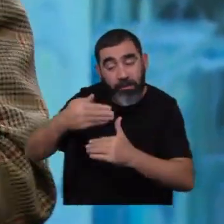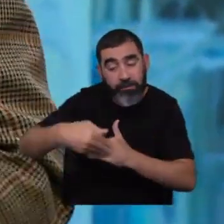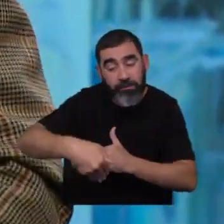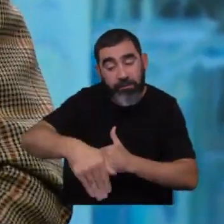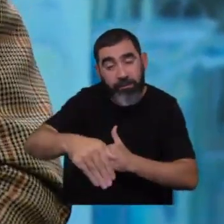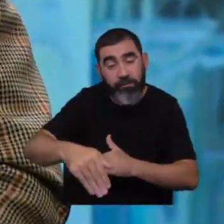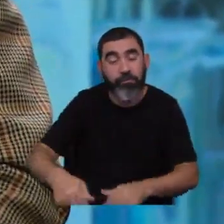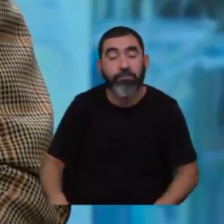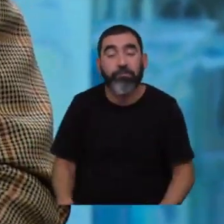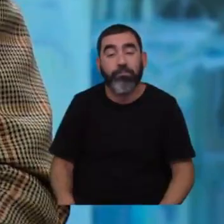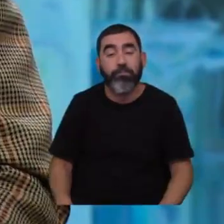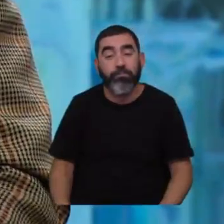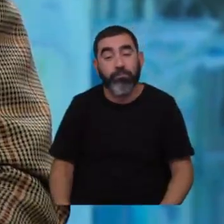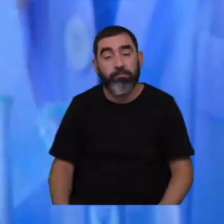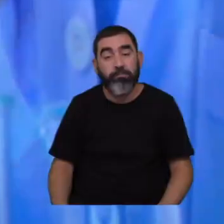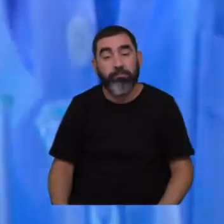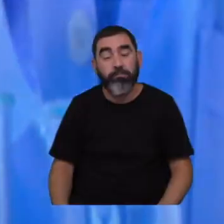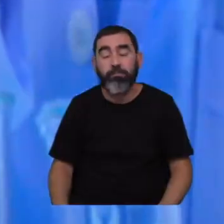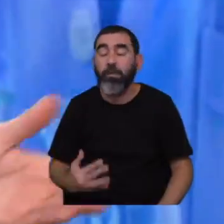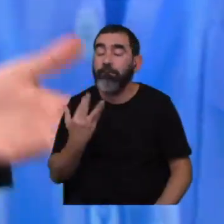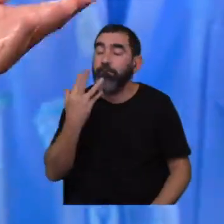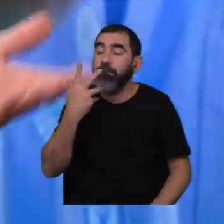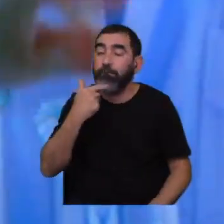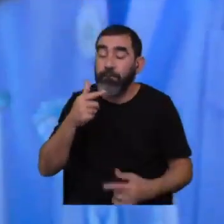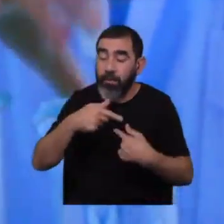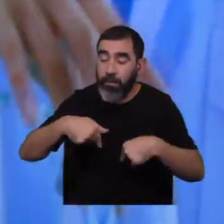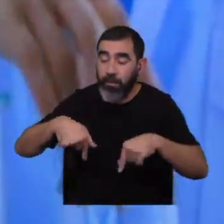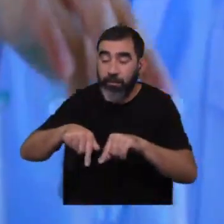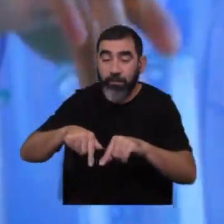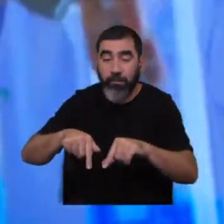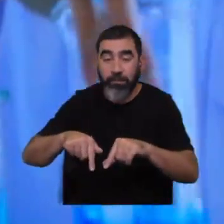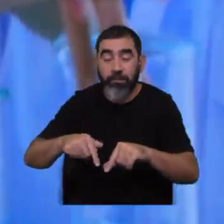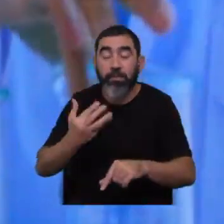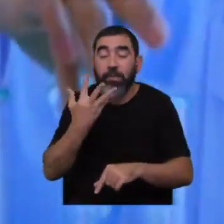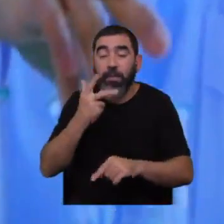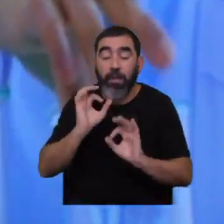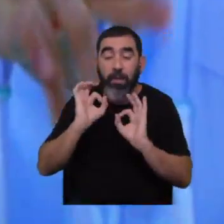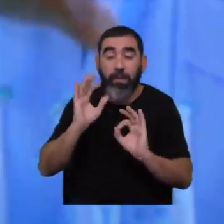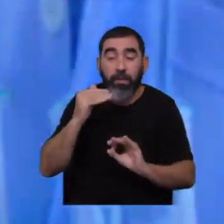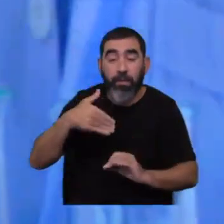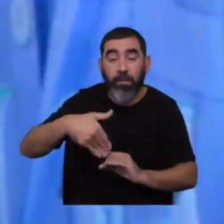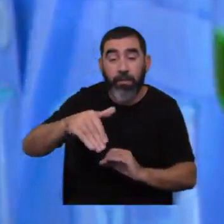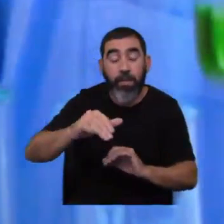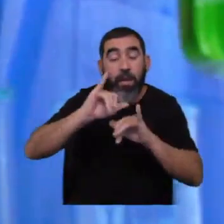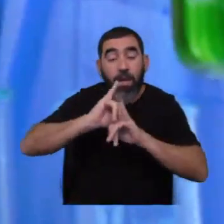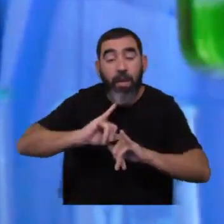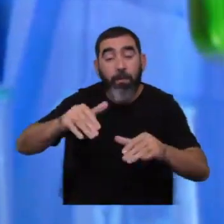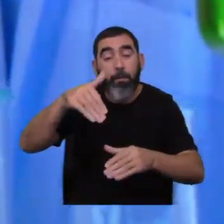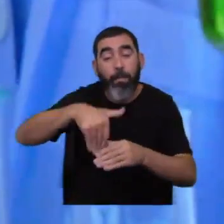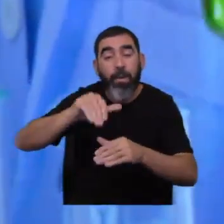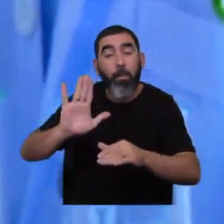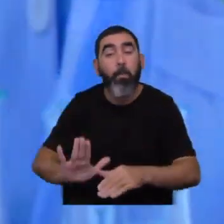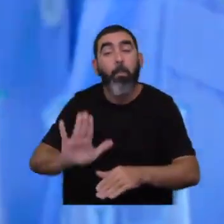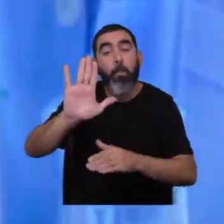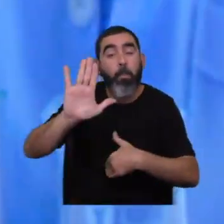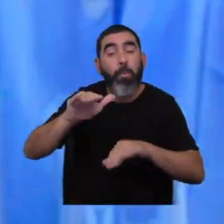en hechos concretos, ¿no? Nos encantaría, a todos, creo que te sumo a Belén, porque creo que sí, que en la campaña electoral hubiera más promesas de